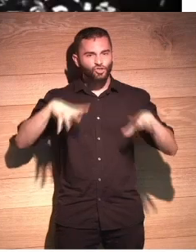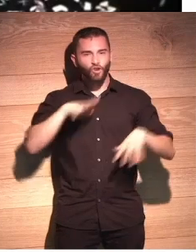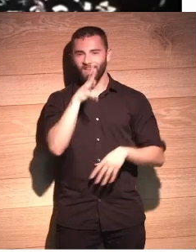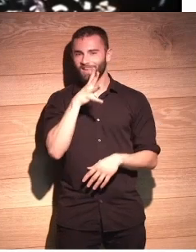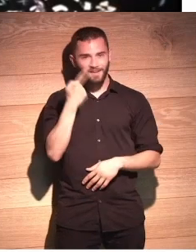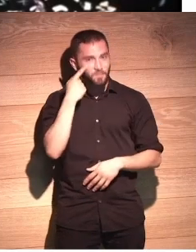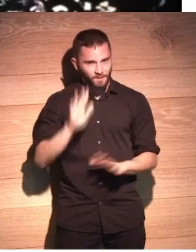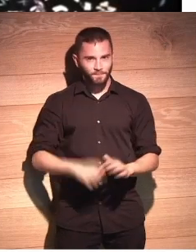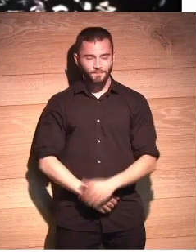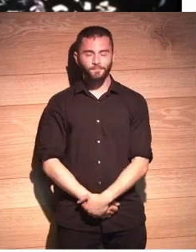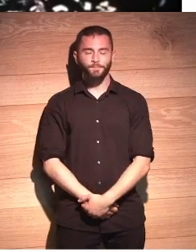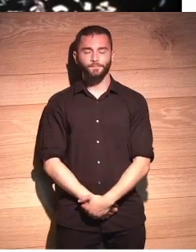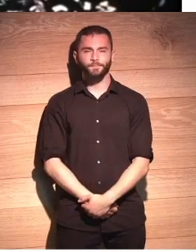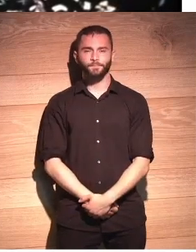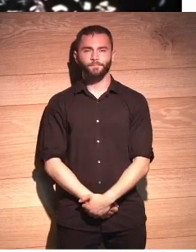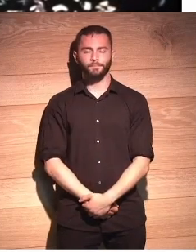increíble.